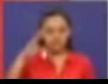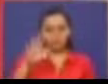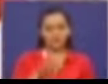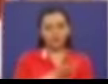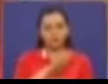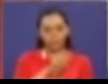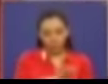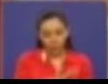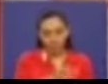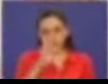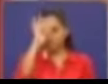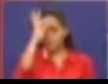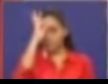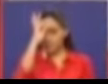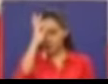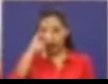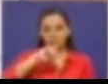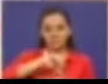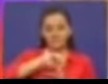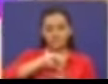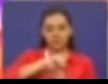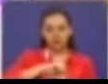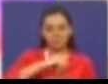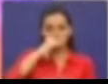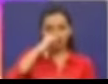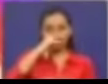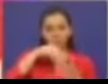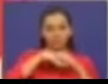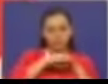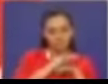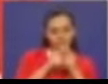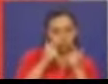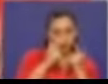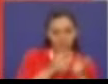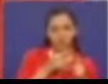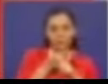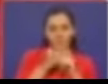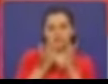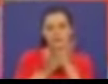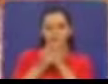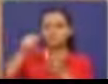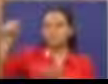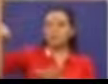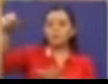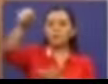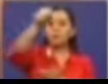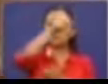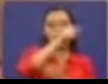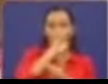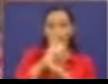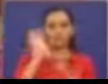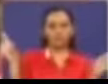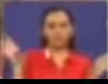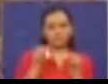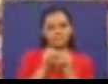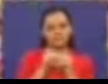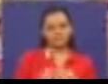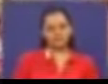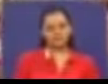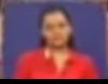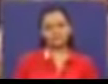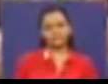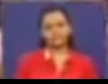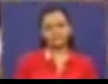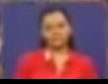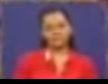de salud y todos los servicios con los que estamos sembrando cada rincón de la patria, compañero. Quiero que esta patria sea un canto a